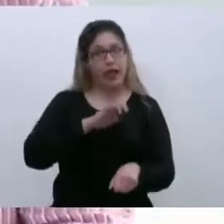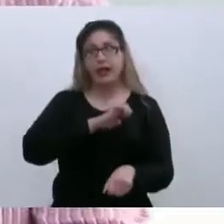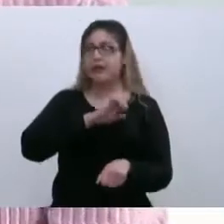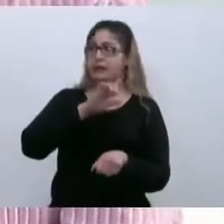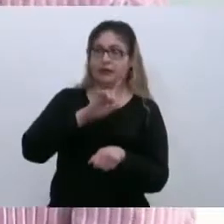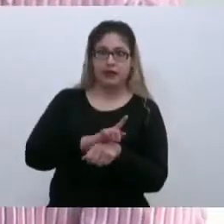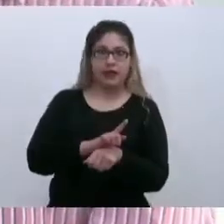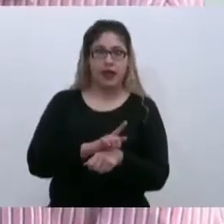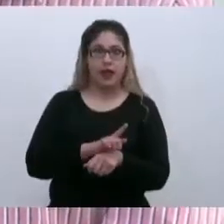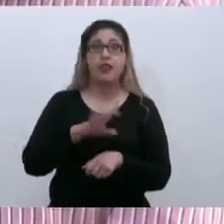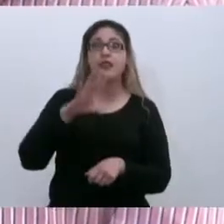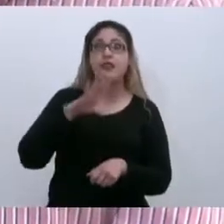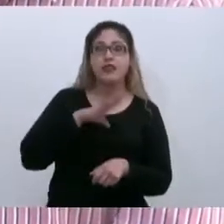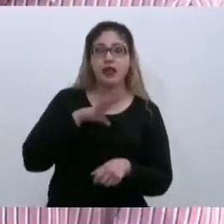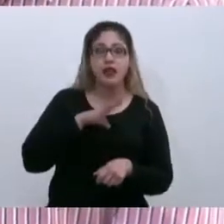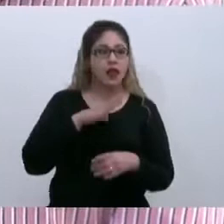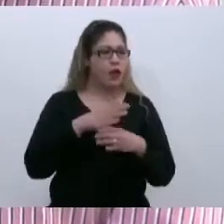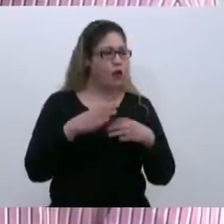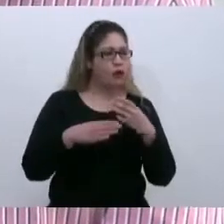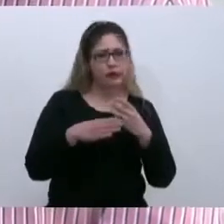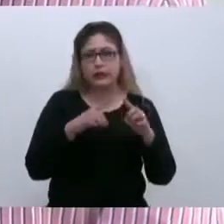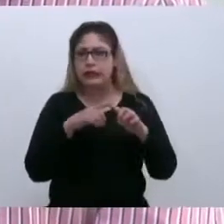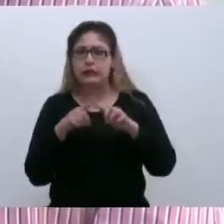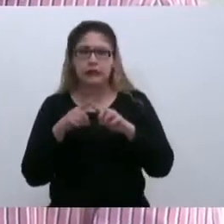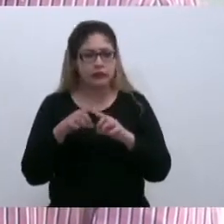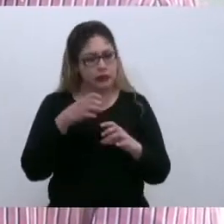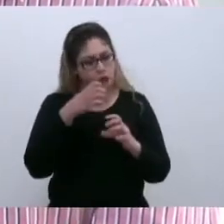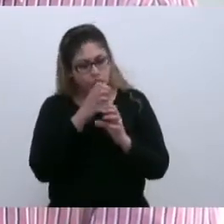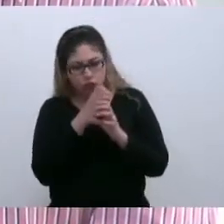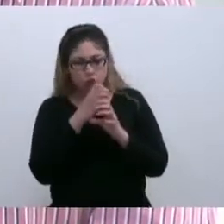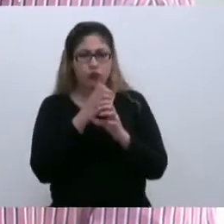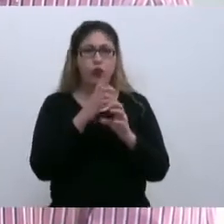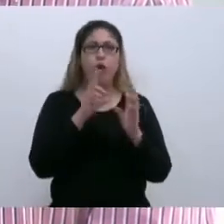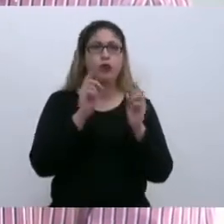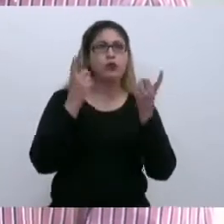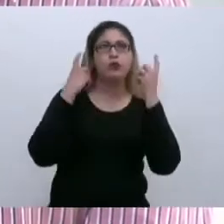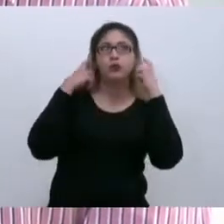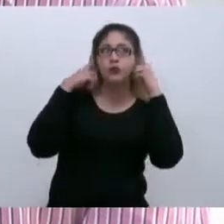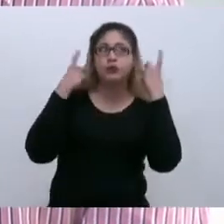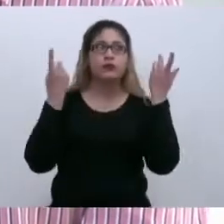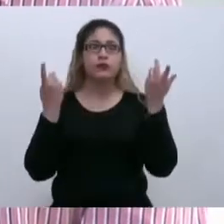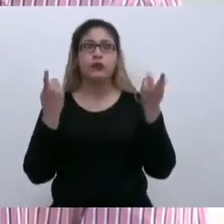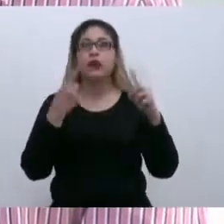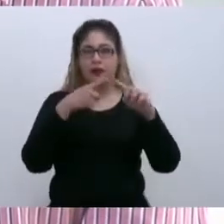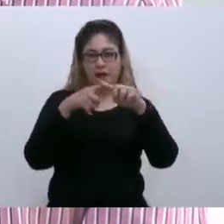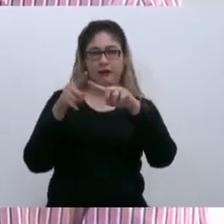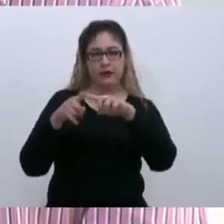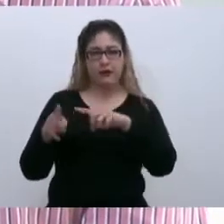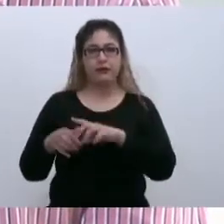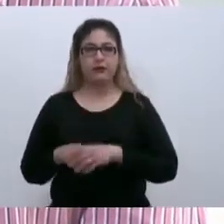moderno y con muy buenos